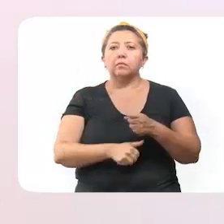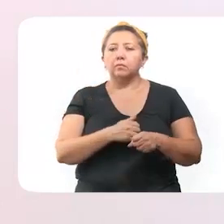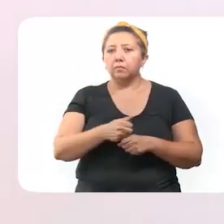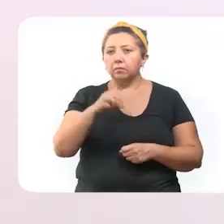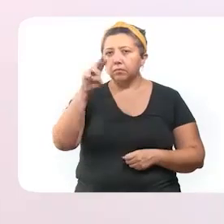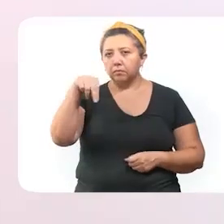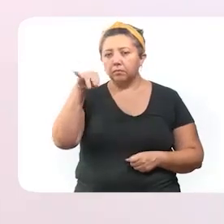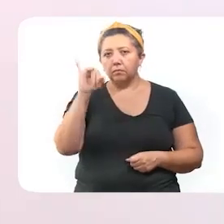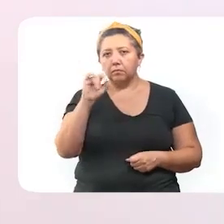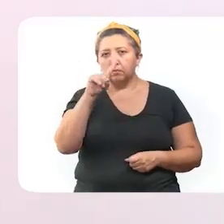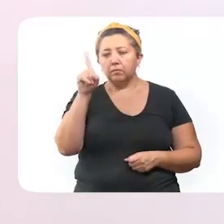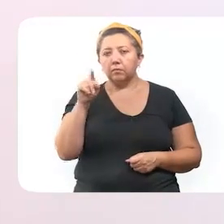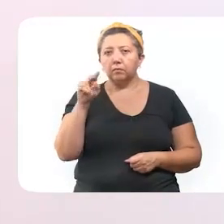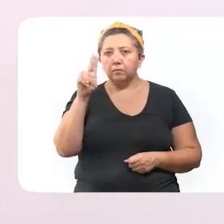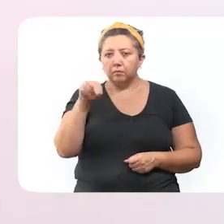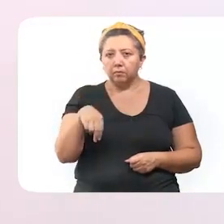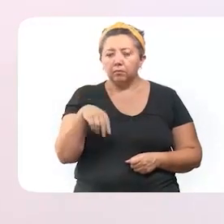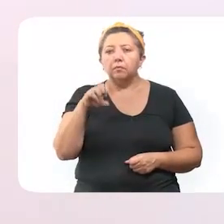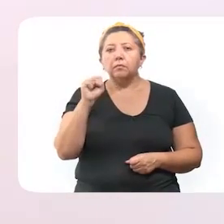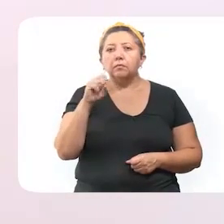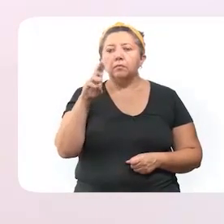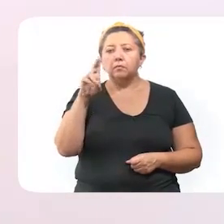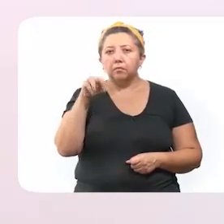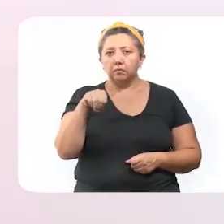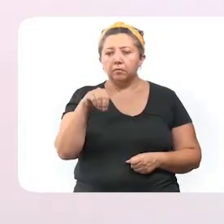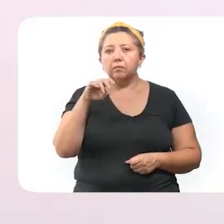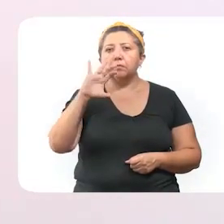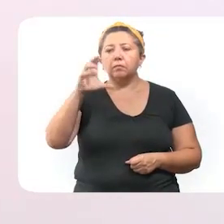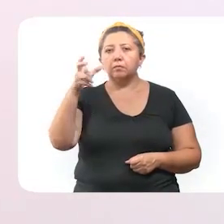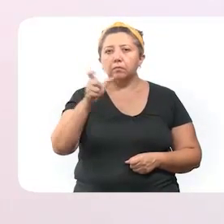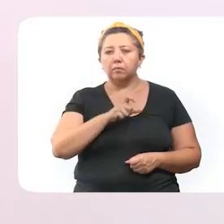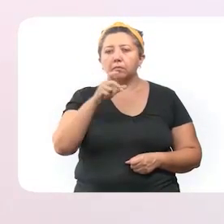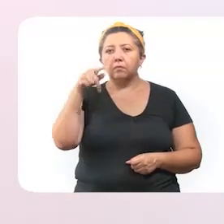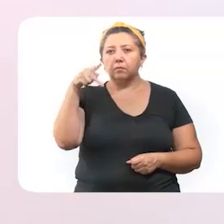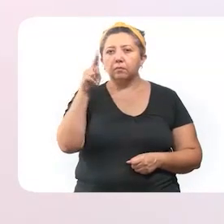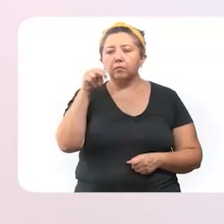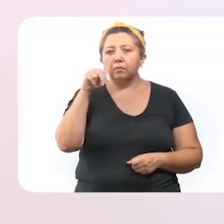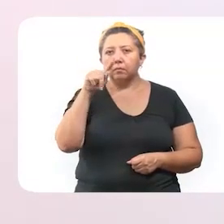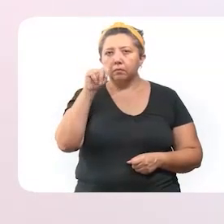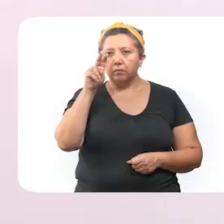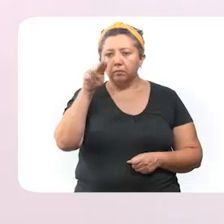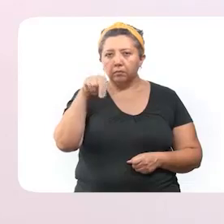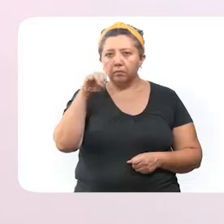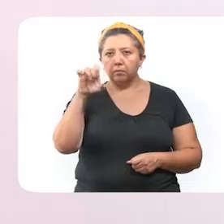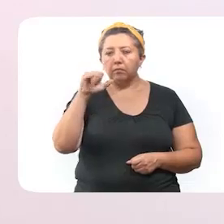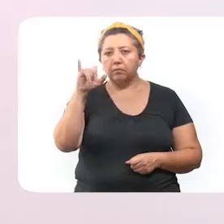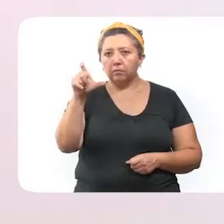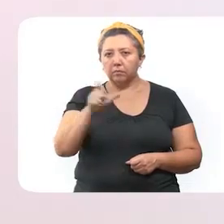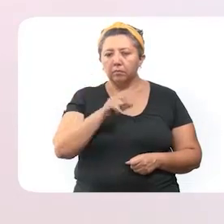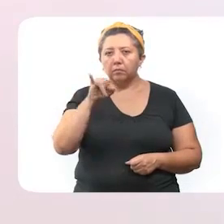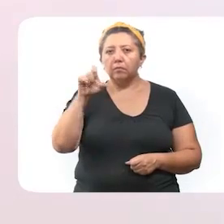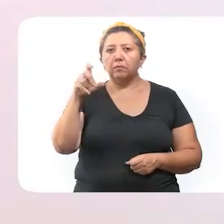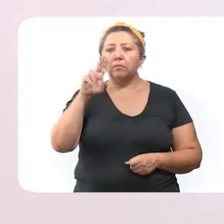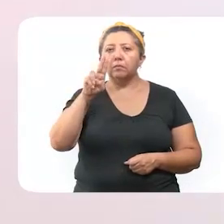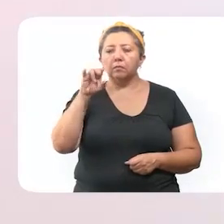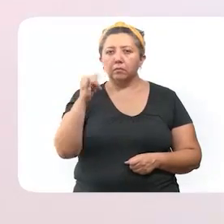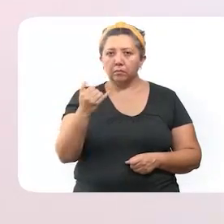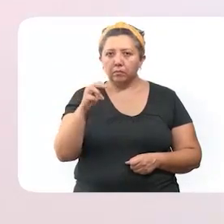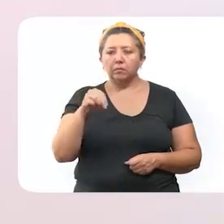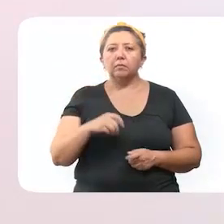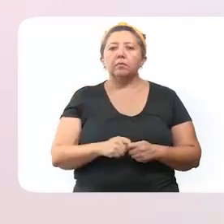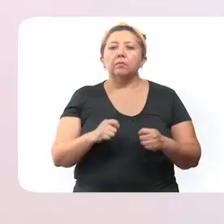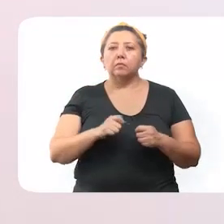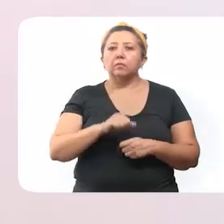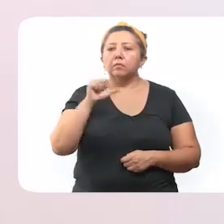Maní, Tetis, Silam González, Zacalum, Chicxulub Pueblo, Cantunil, Chocholá, Tatsiu, Ixil y Guayma. Tanto